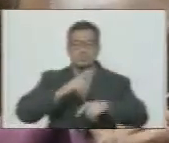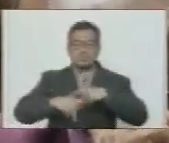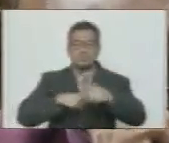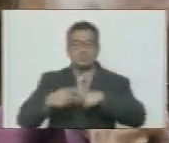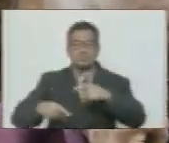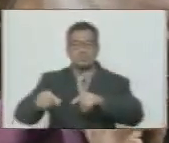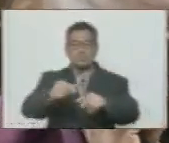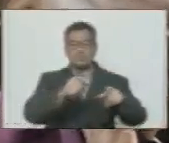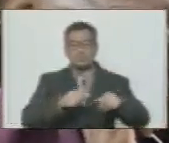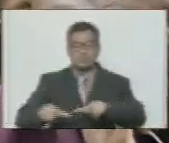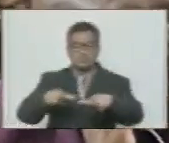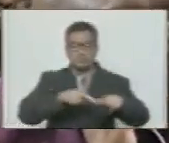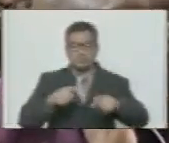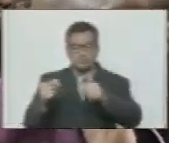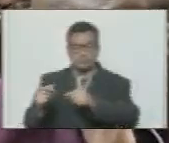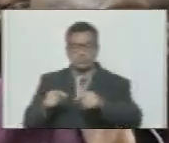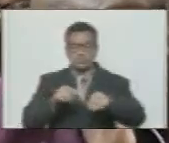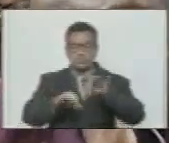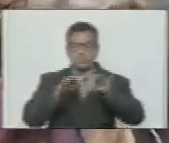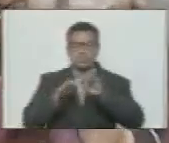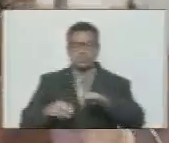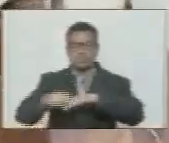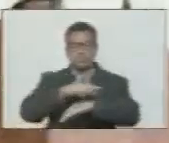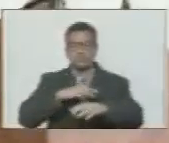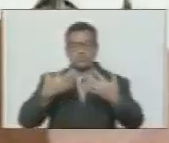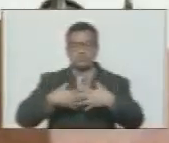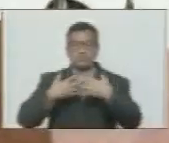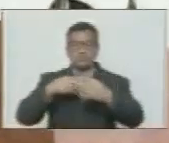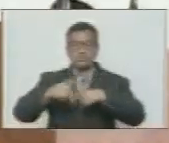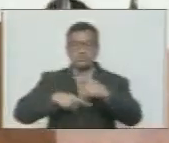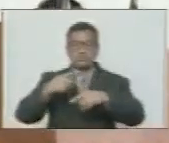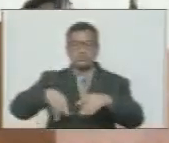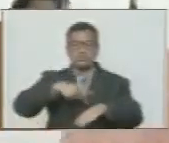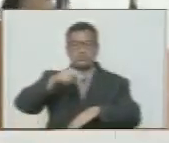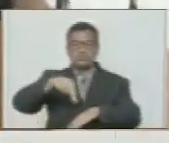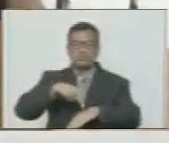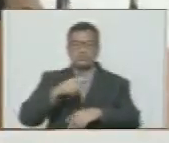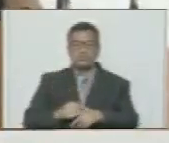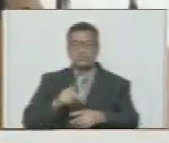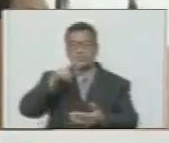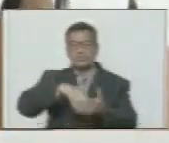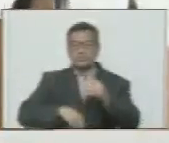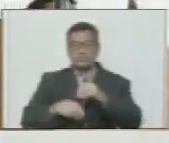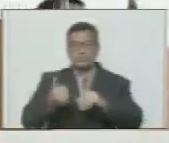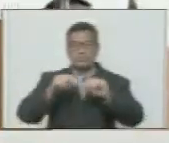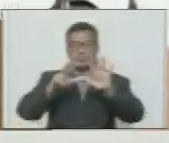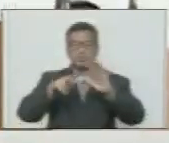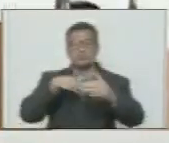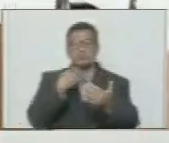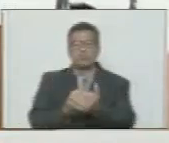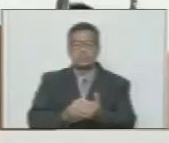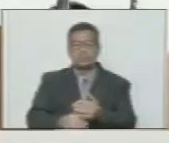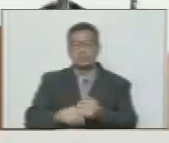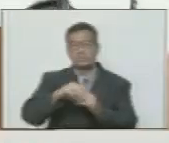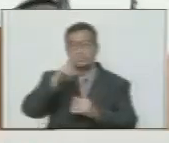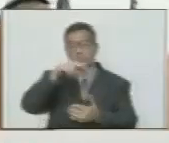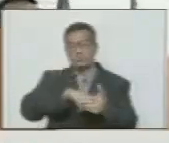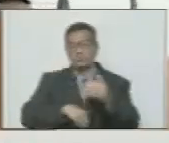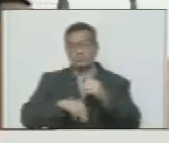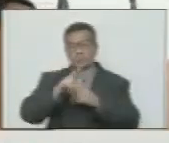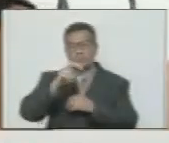para el desarrollo de las zonas económicas especiales del Ministerio de Industrias y Producción Nacional desde el año 2018 hasta el